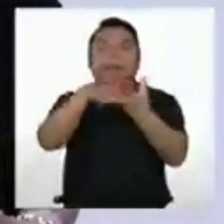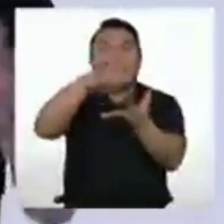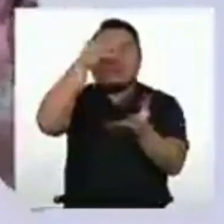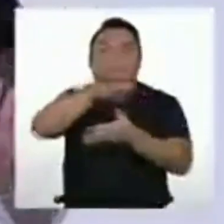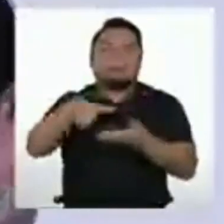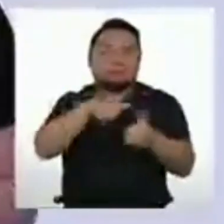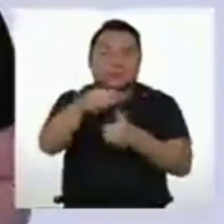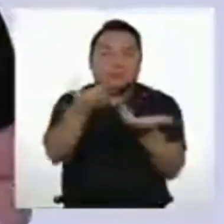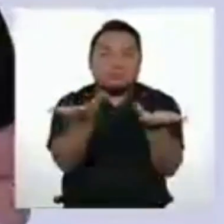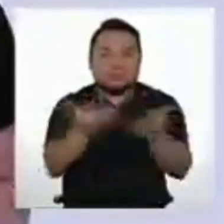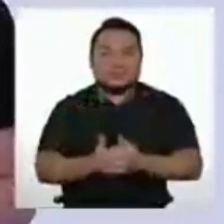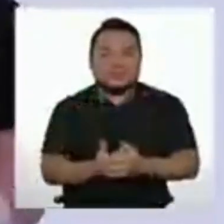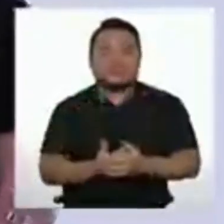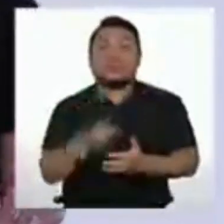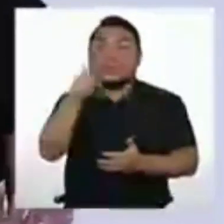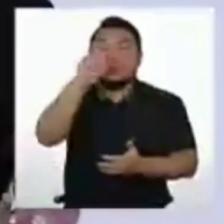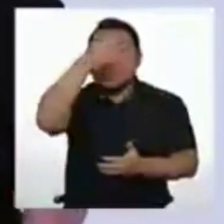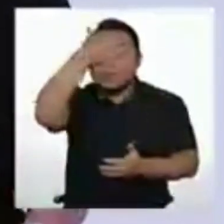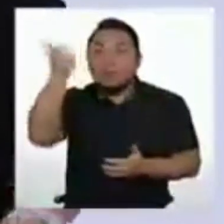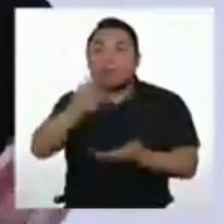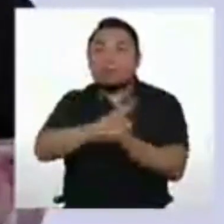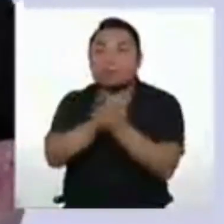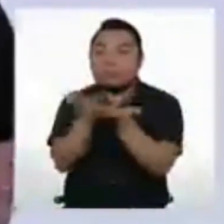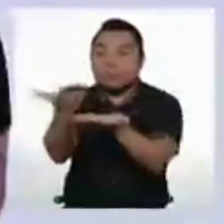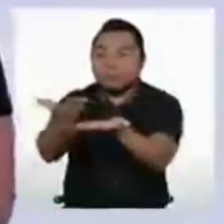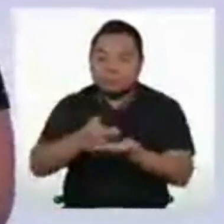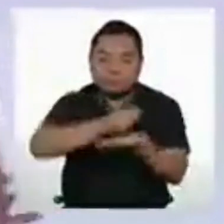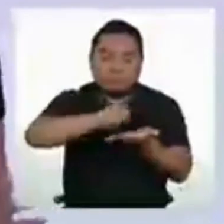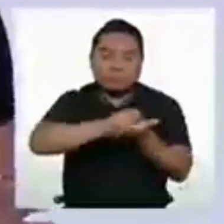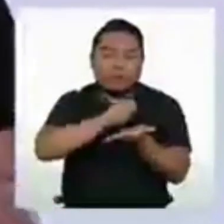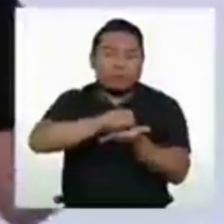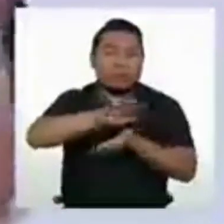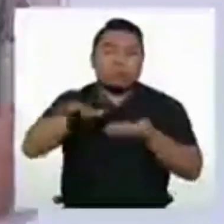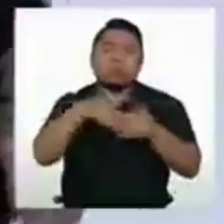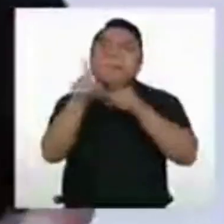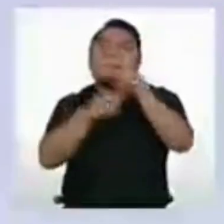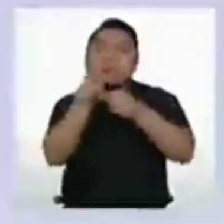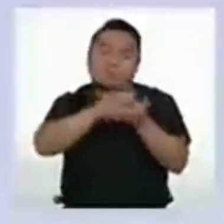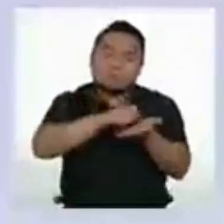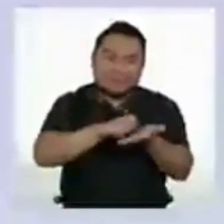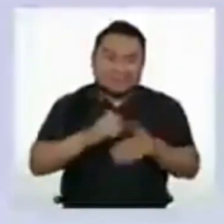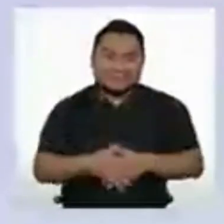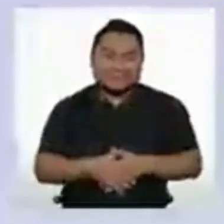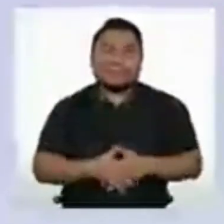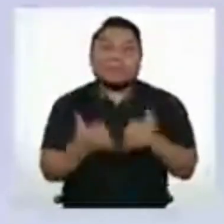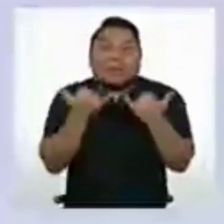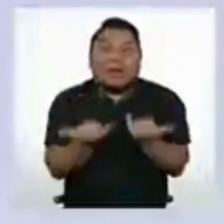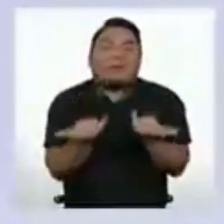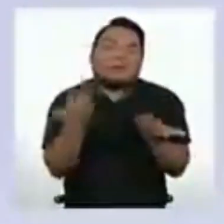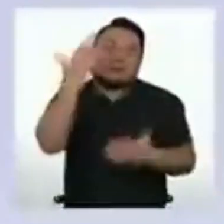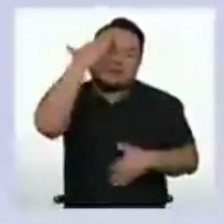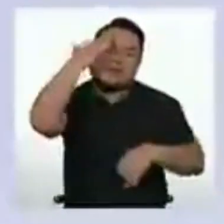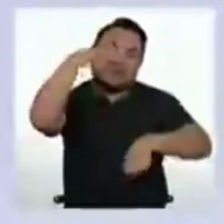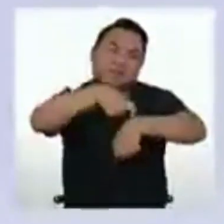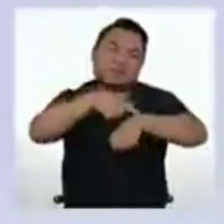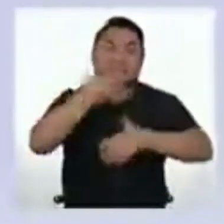nosotros hoy día. Y eso sí, no se olviden de traer sus cuadernos de trabajo para tomar notas y apuntar todas las preguntas que se les ocurran. Sabemos que en estos momentos por